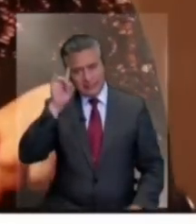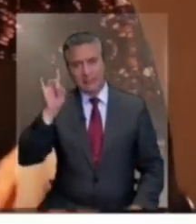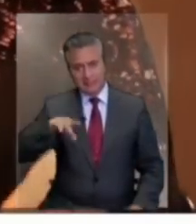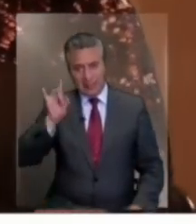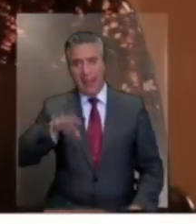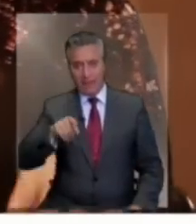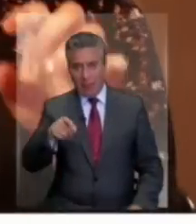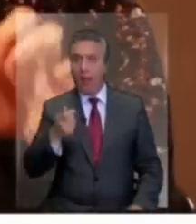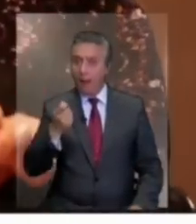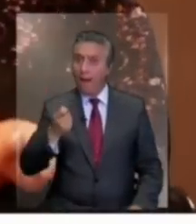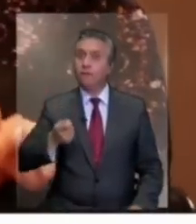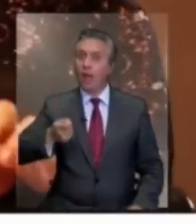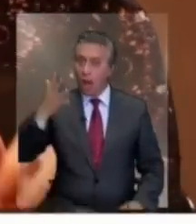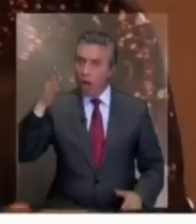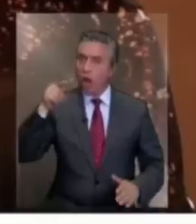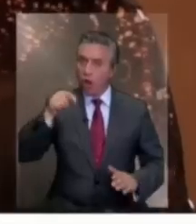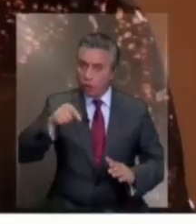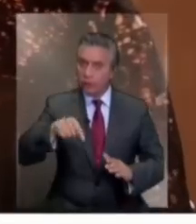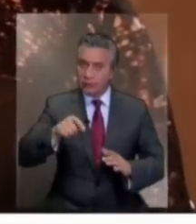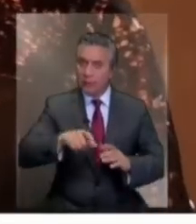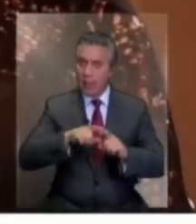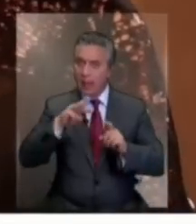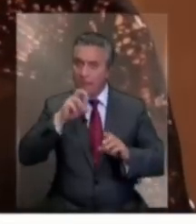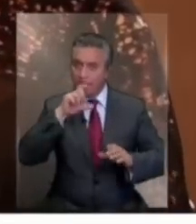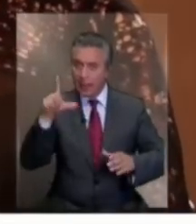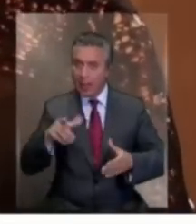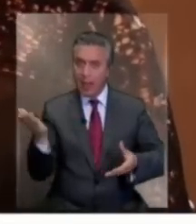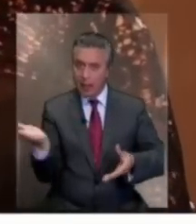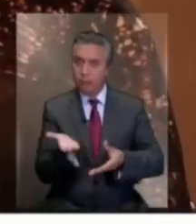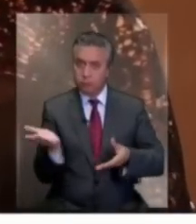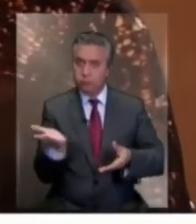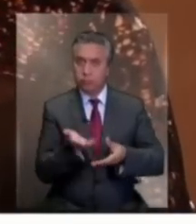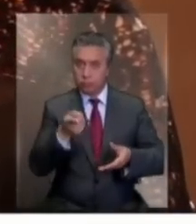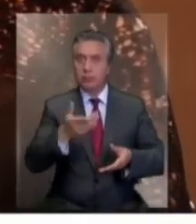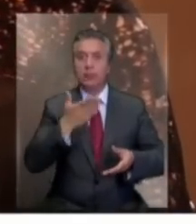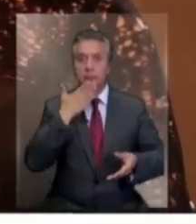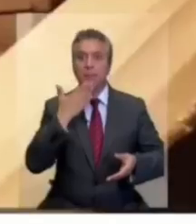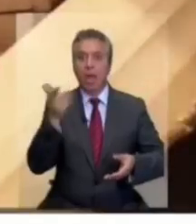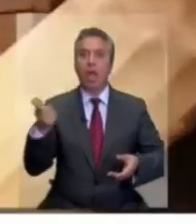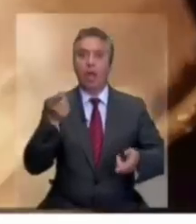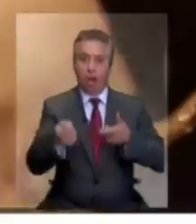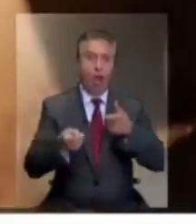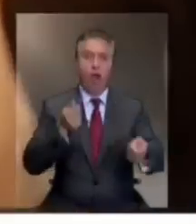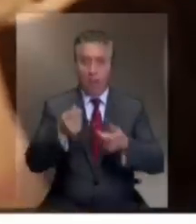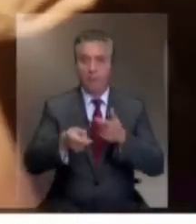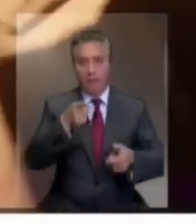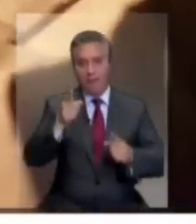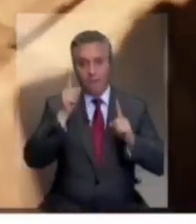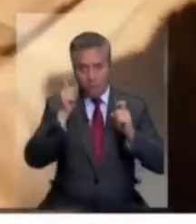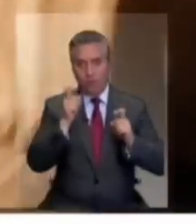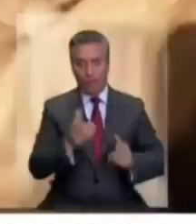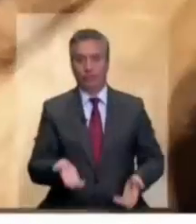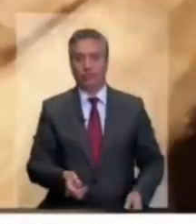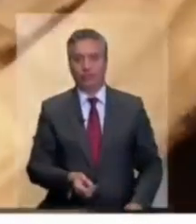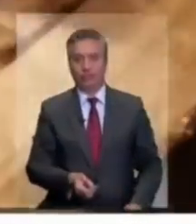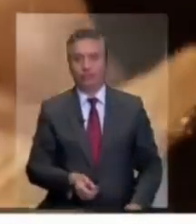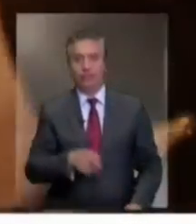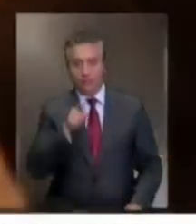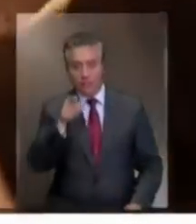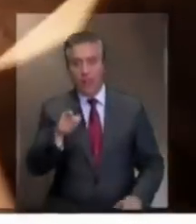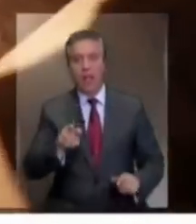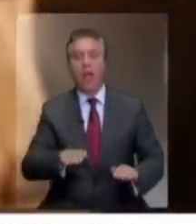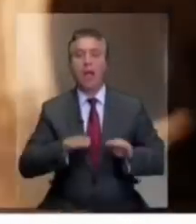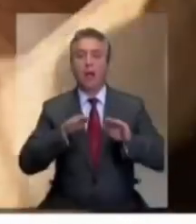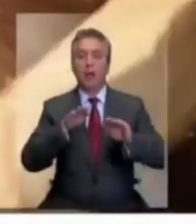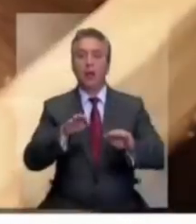esta campaña o del material que hay acá que también ha comprado fotografía Gracias al apoyo de la Unión de